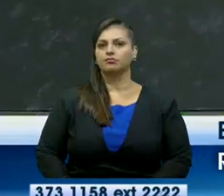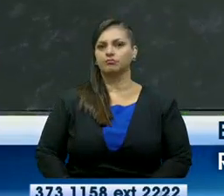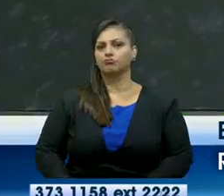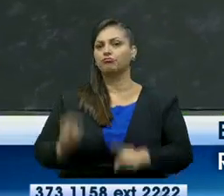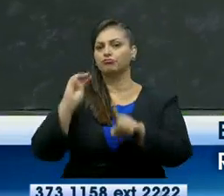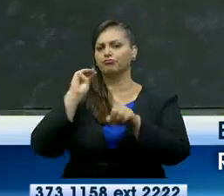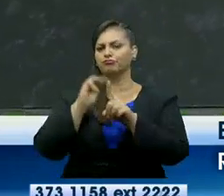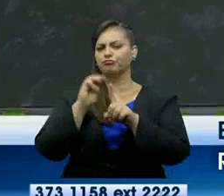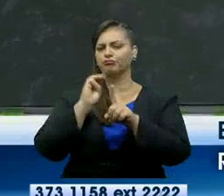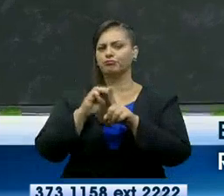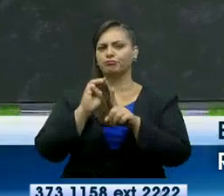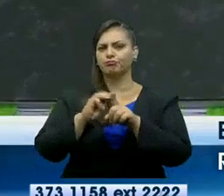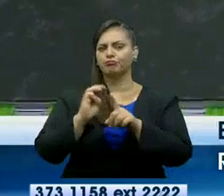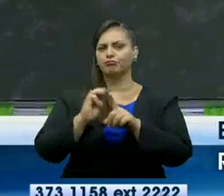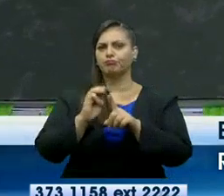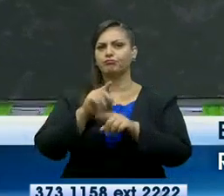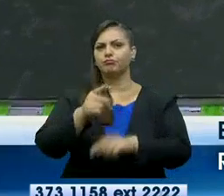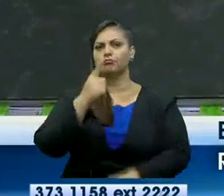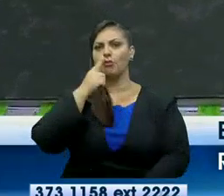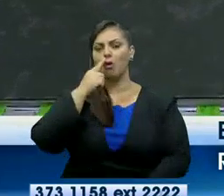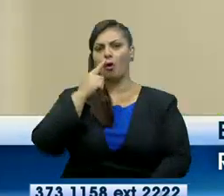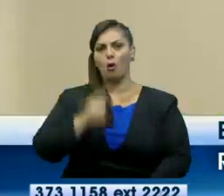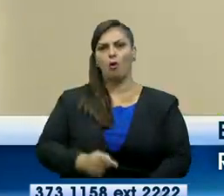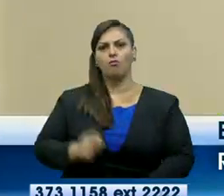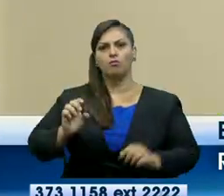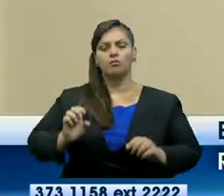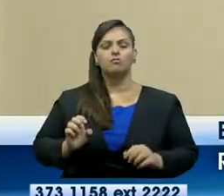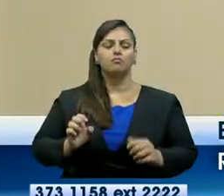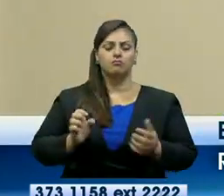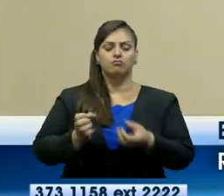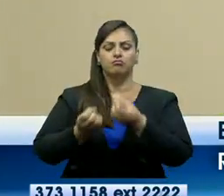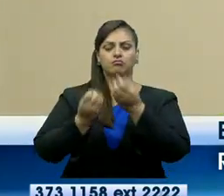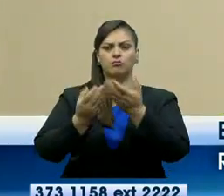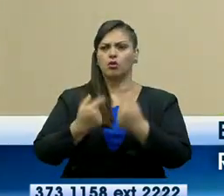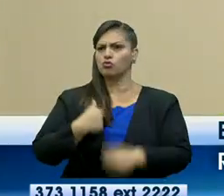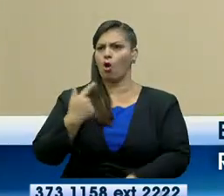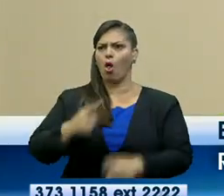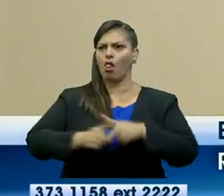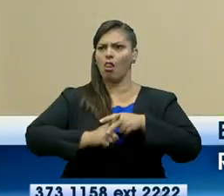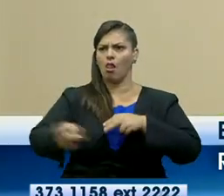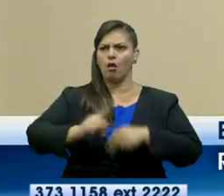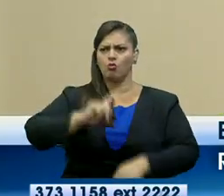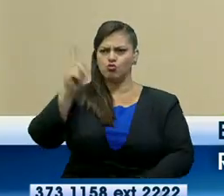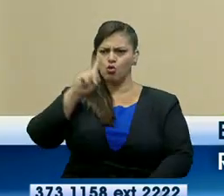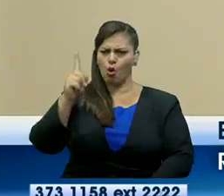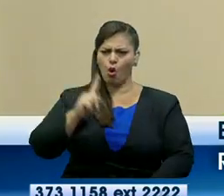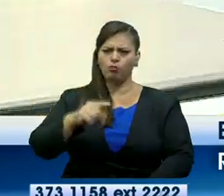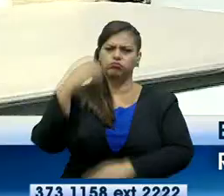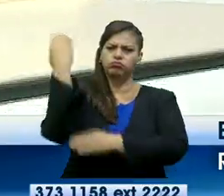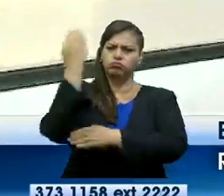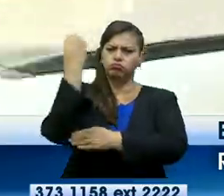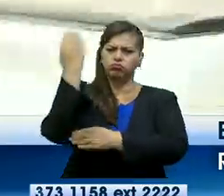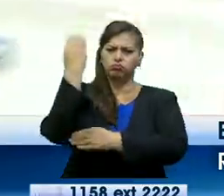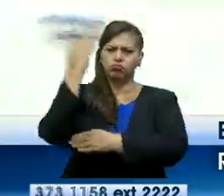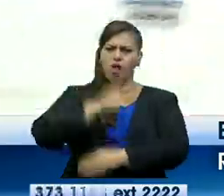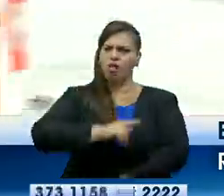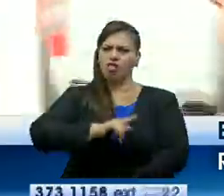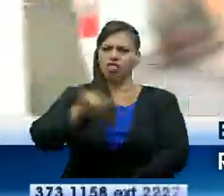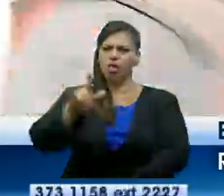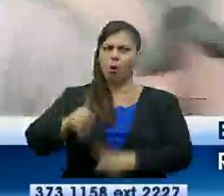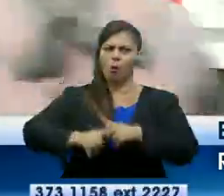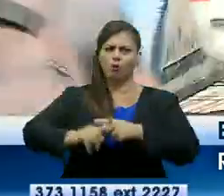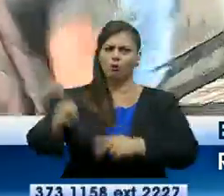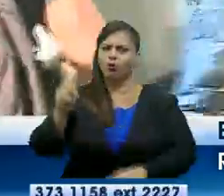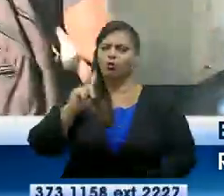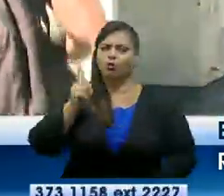exfiscal aseguraba que no pretendía abandonar el país, sino más bien había acudido a despedir a una de sus hijas en el aeropuerto. La retención,